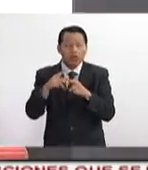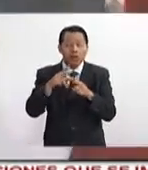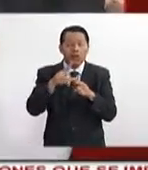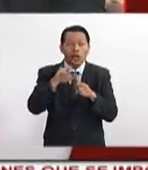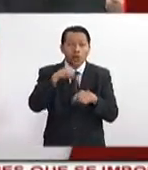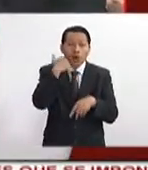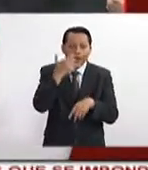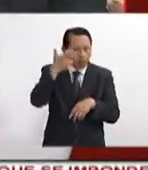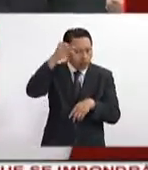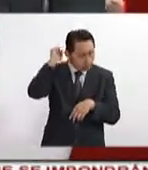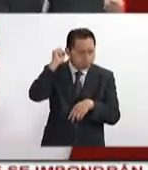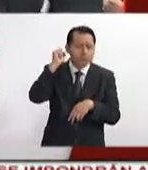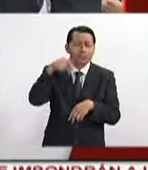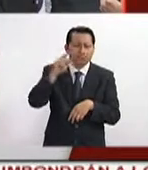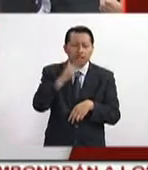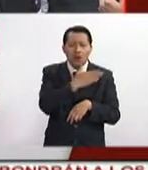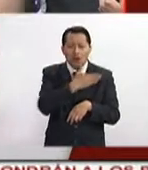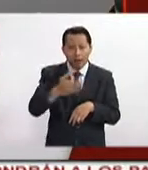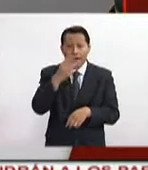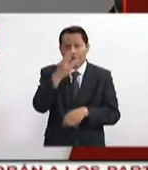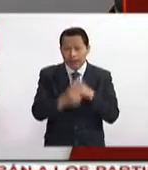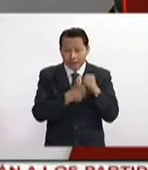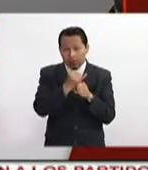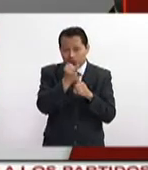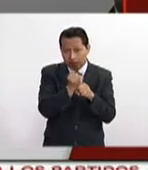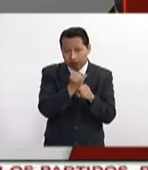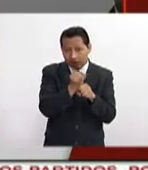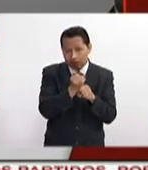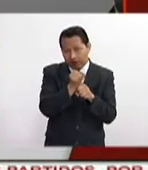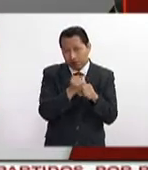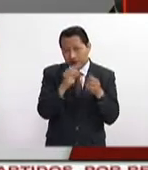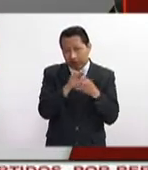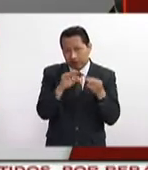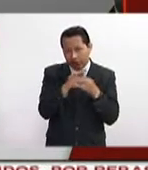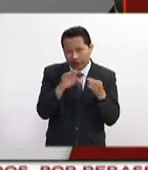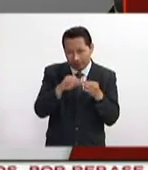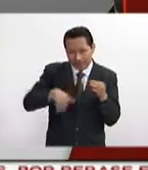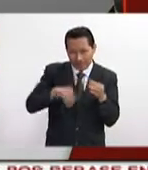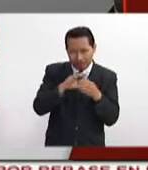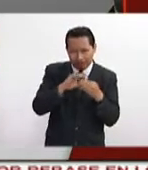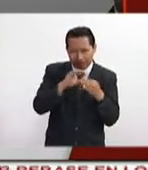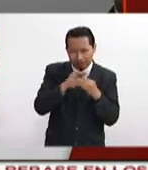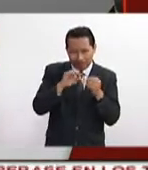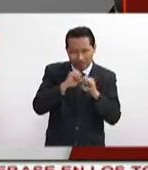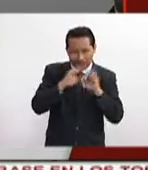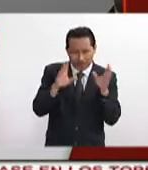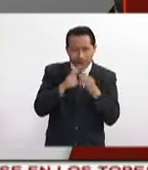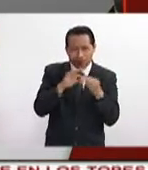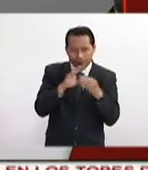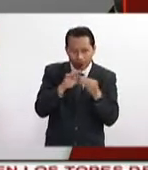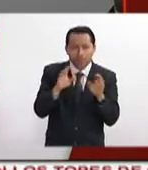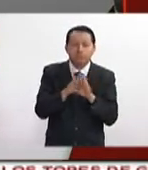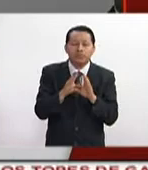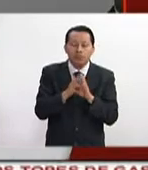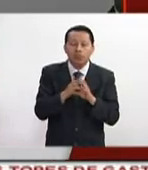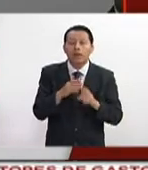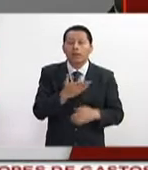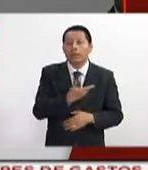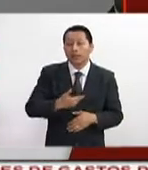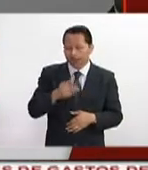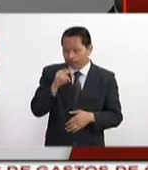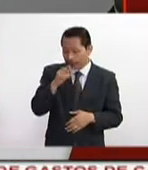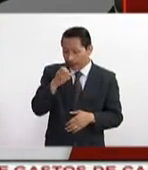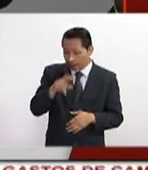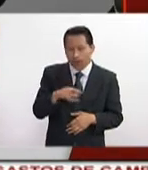3 años de estas investigaciones y se ha notado claramente, como lo mencionabas, con el caso del presidente Temer, que es el partido